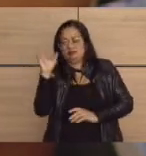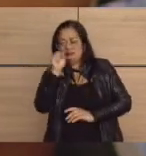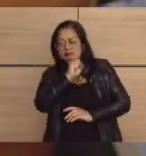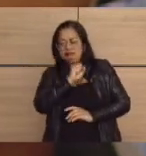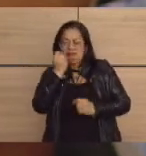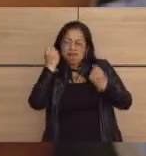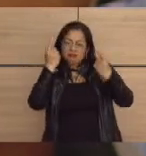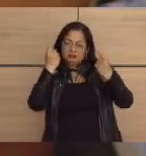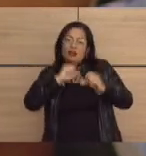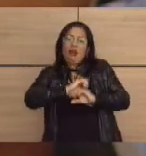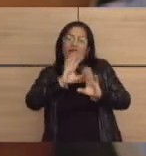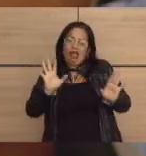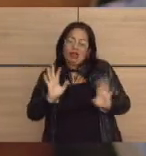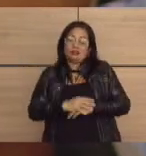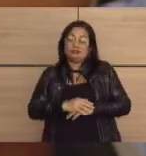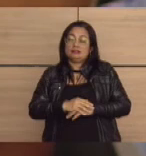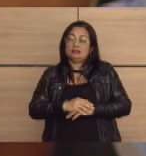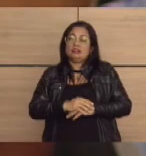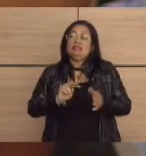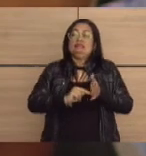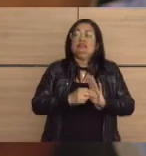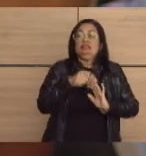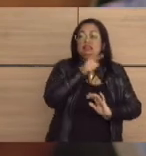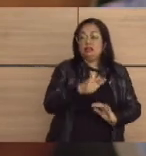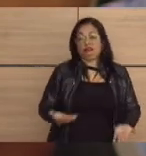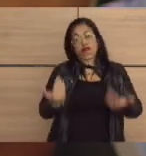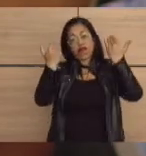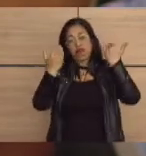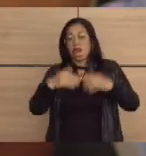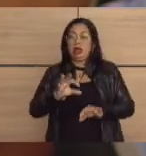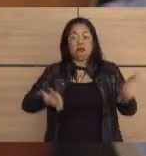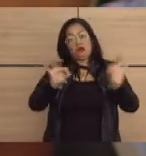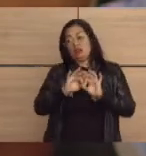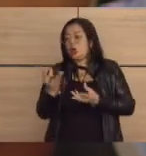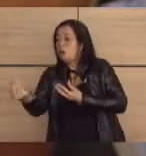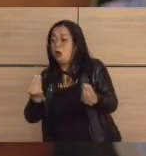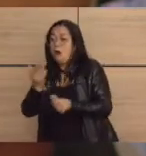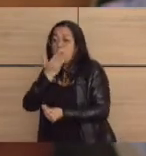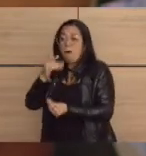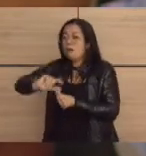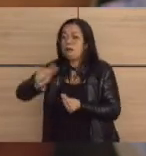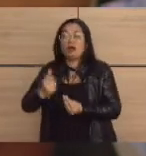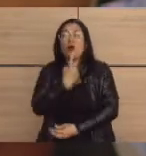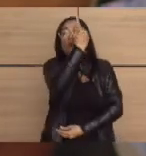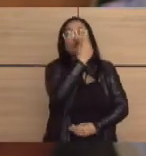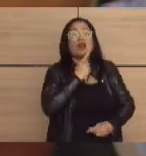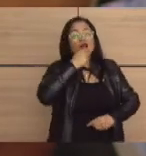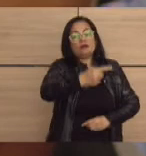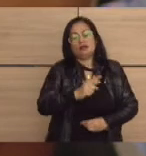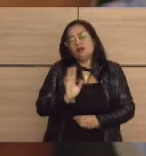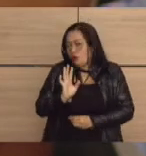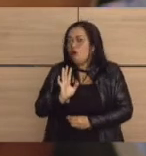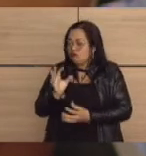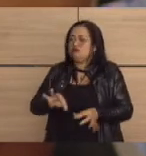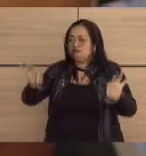continental. Y eso no significa que no sean muy valiosas y muy importantes las lenguas indígenas y que no haya que hacer un esfuerzo